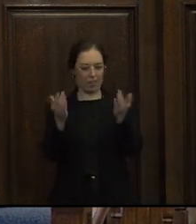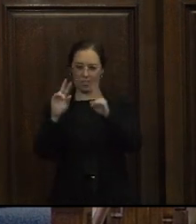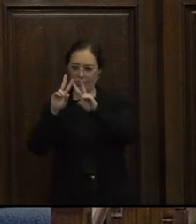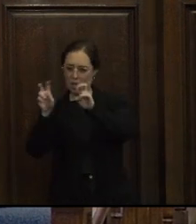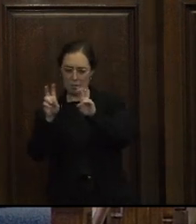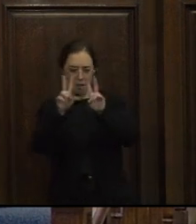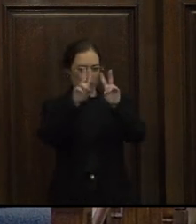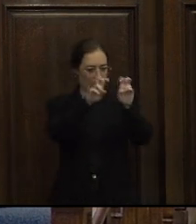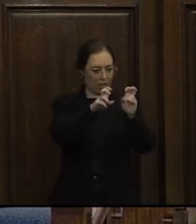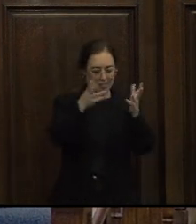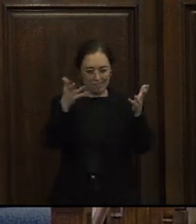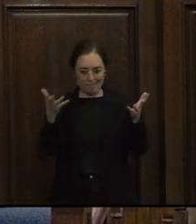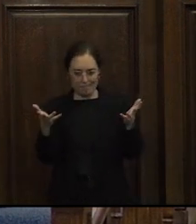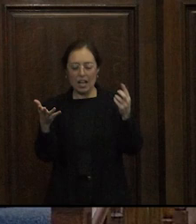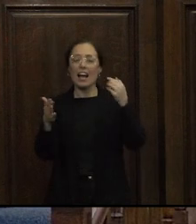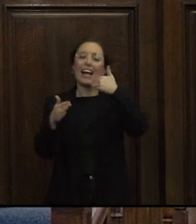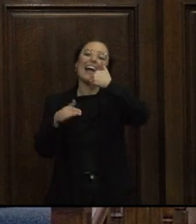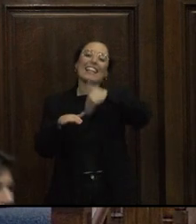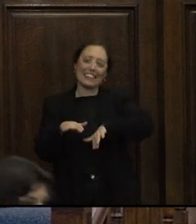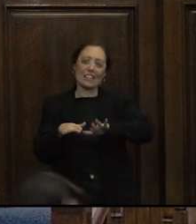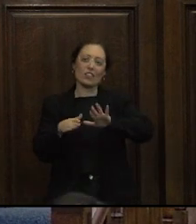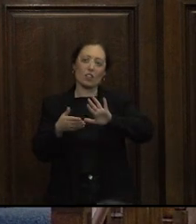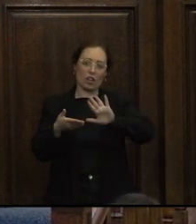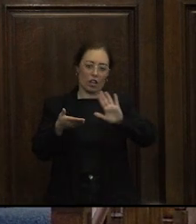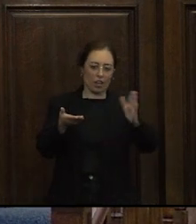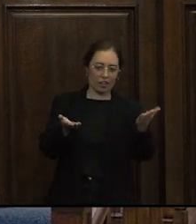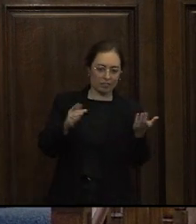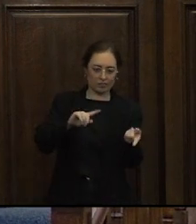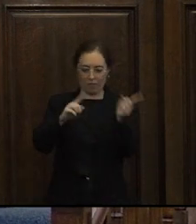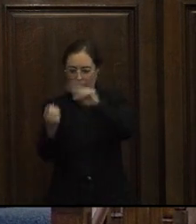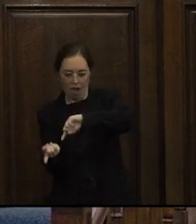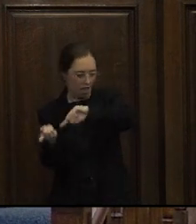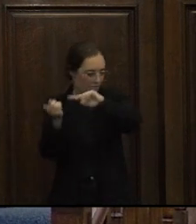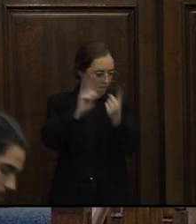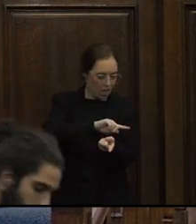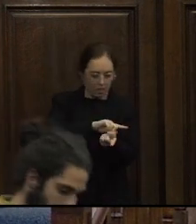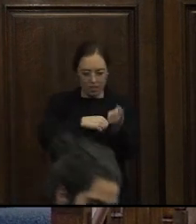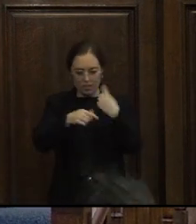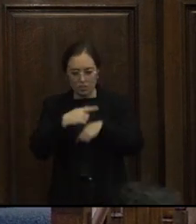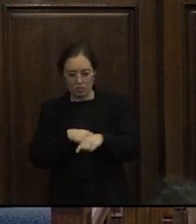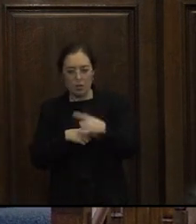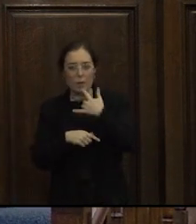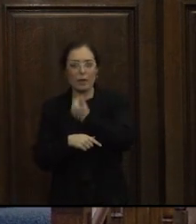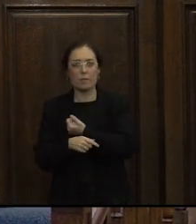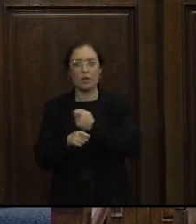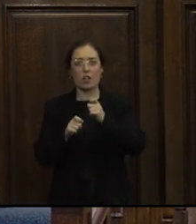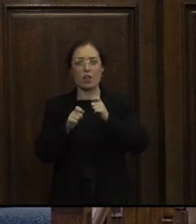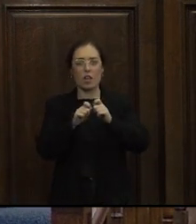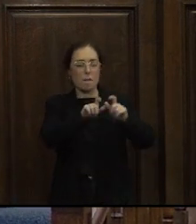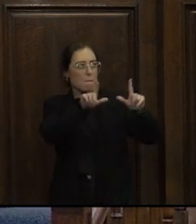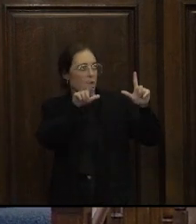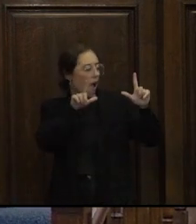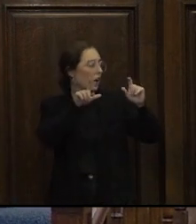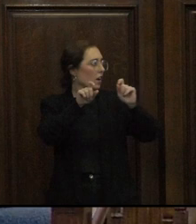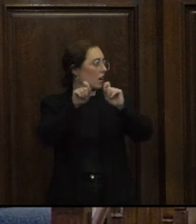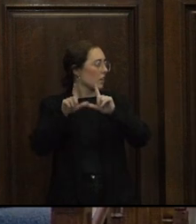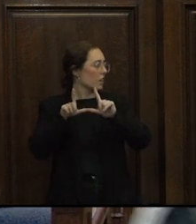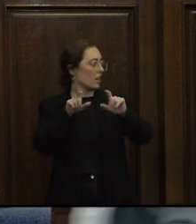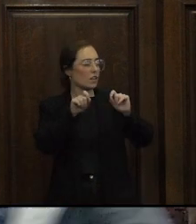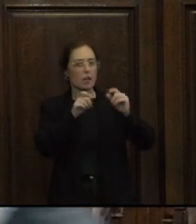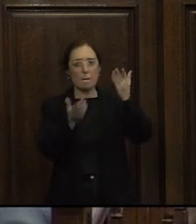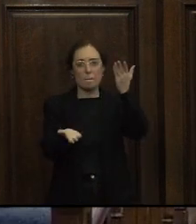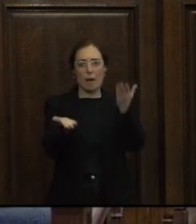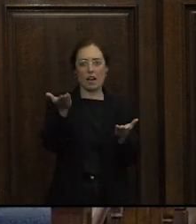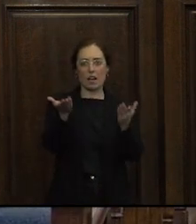temas que quieras o no se articulan, o sea, entiendo que se articulan y que van y vienen, entonces mismo en las imágenes estaban en paralelo